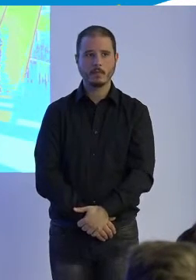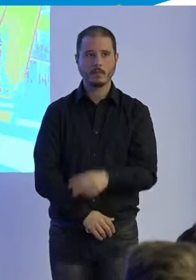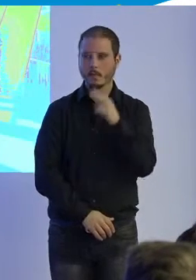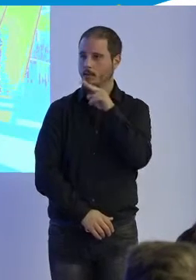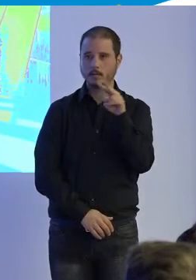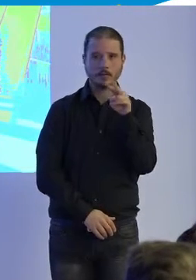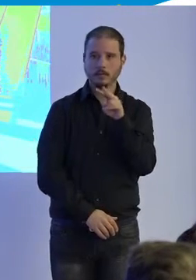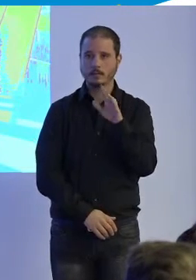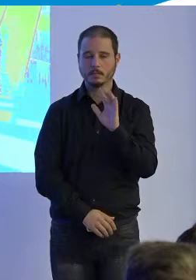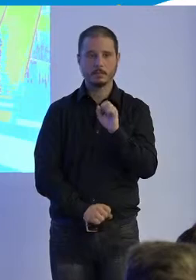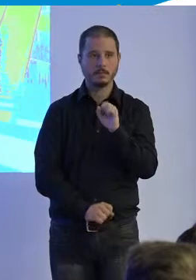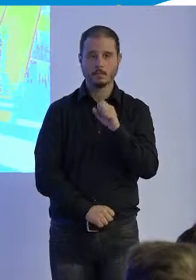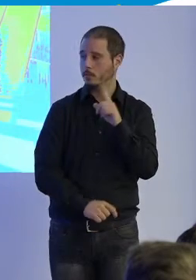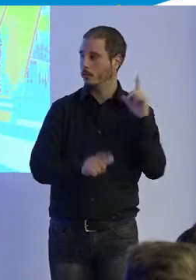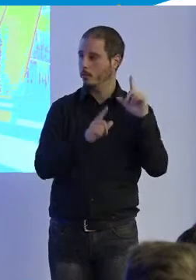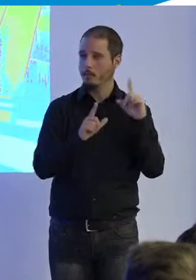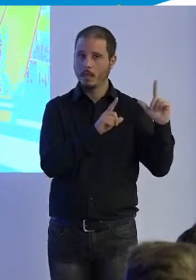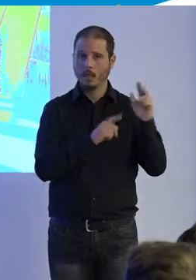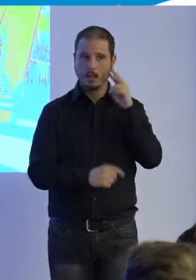que estamos arrancando la PPT.